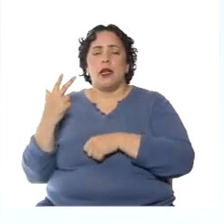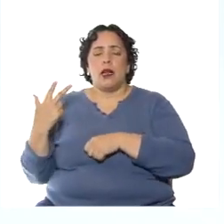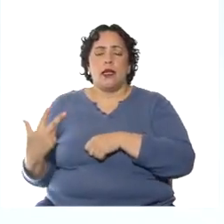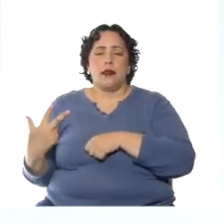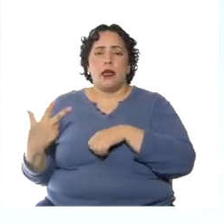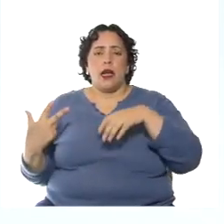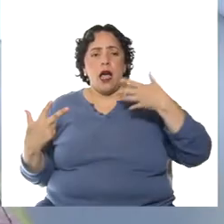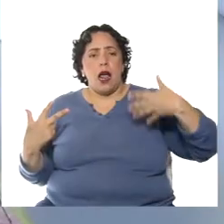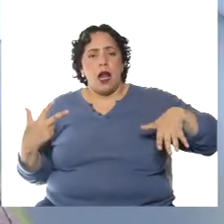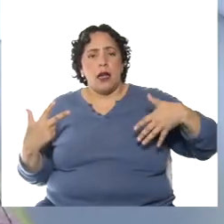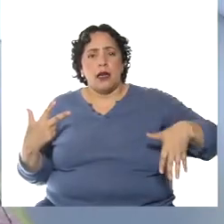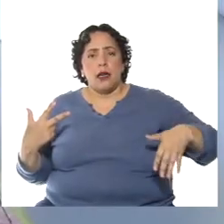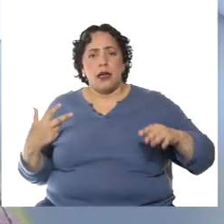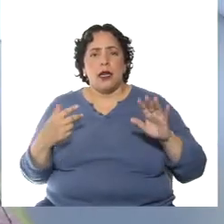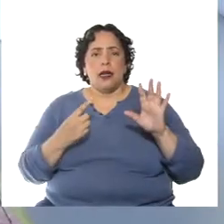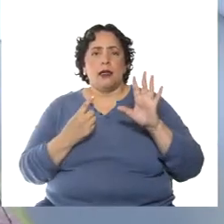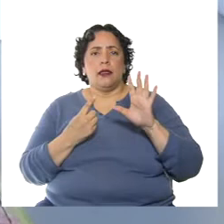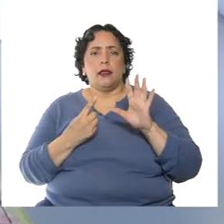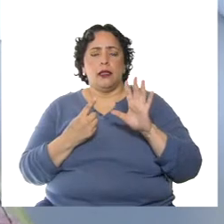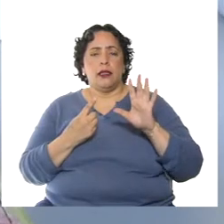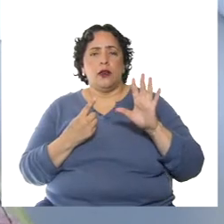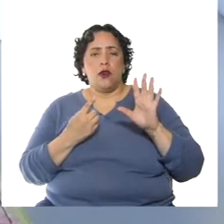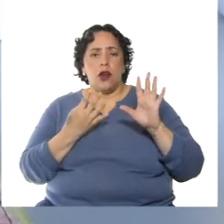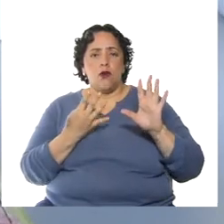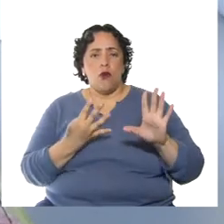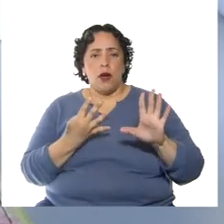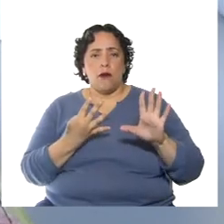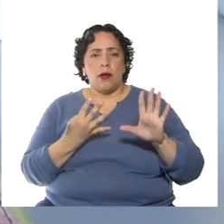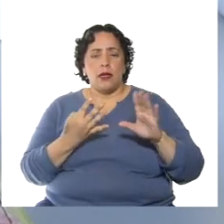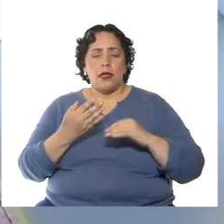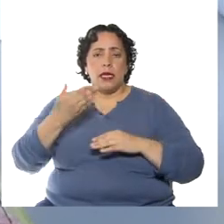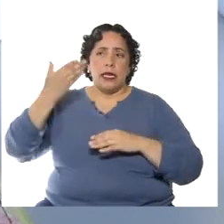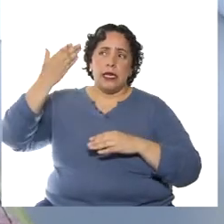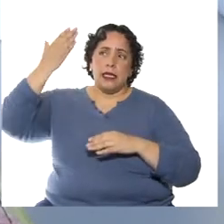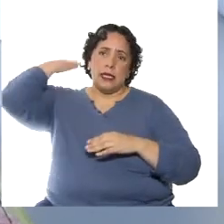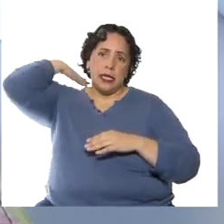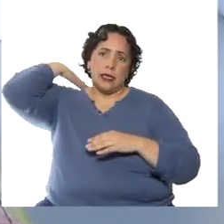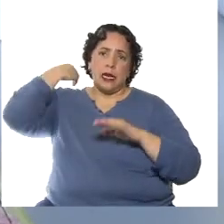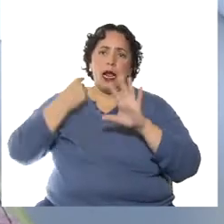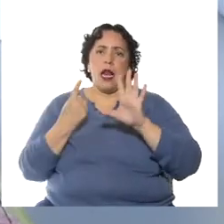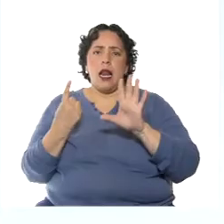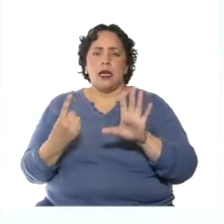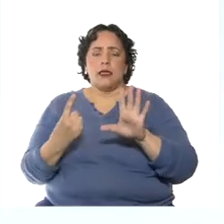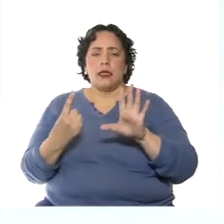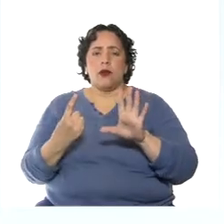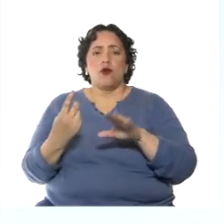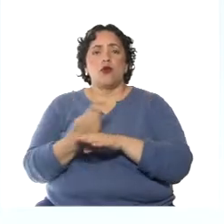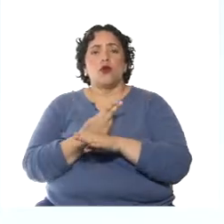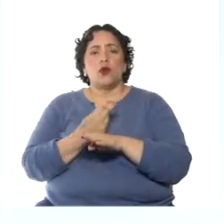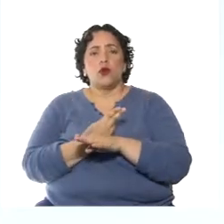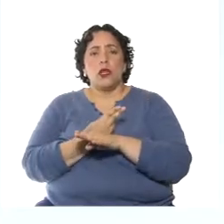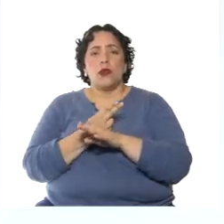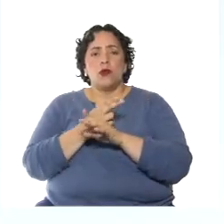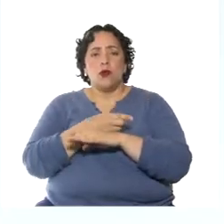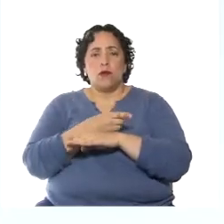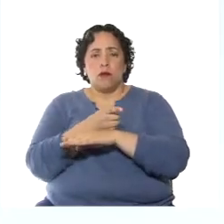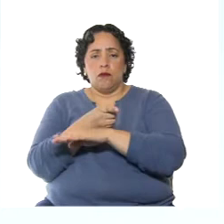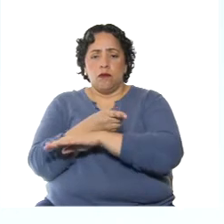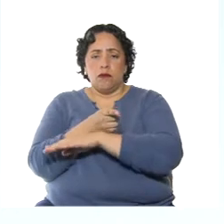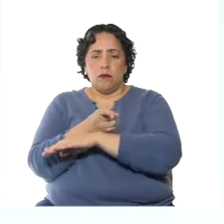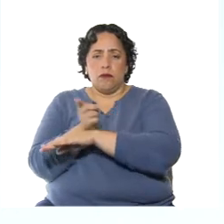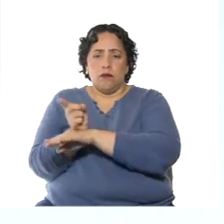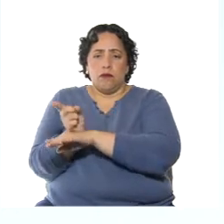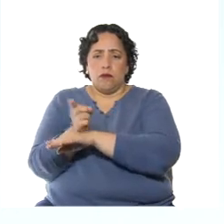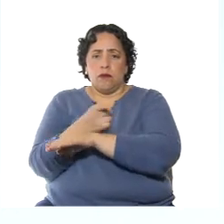Perfecto. Y a la izquierda tenemos las 6. Excelente. Las 9. Y detrás tenemos las 6. Entonces, utilizando esa técnica,